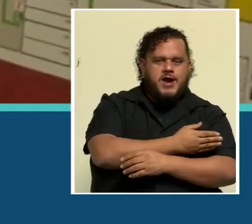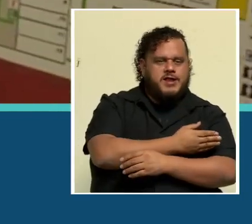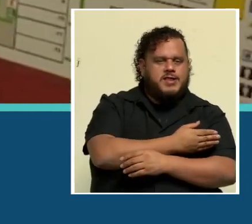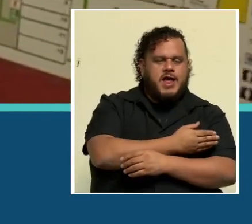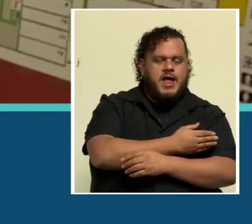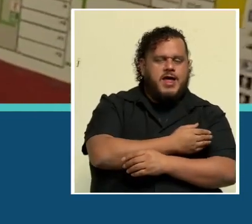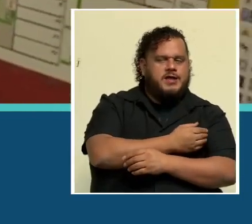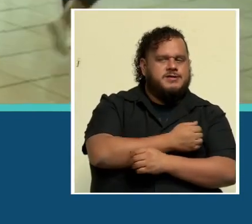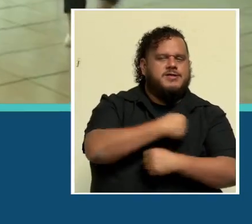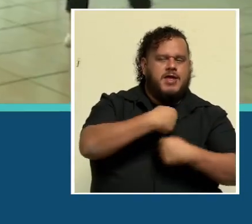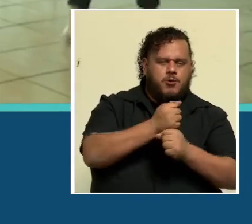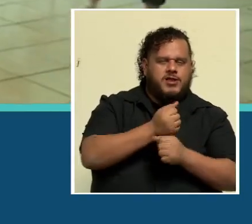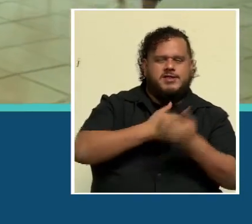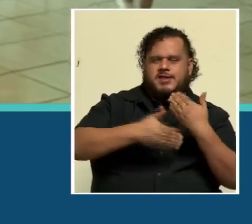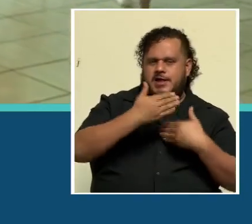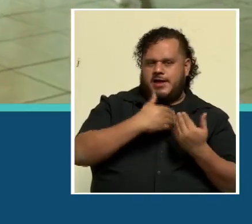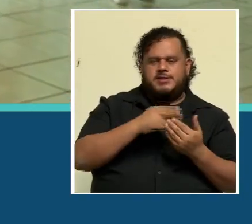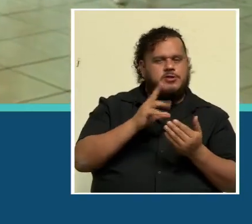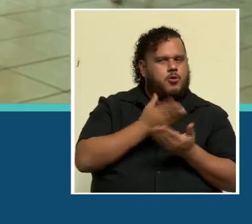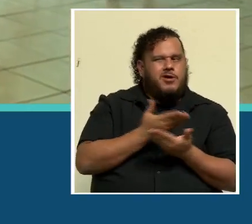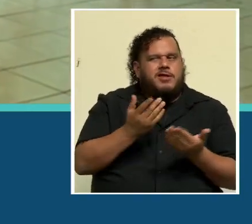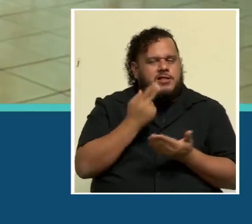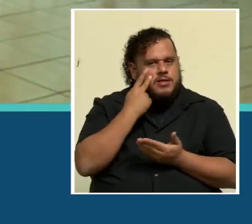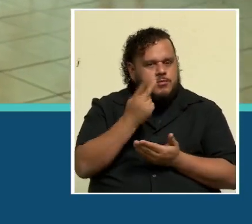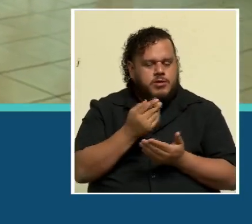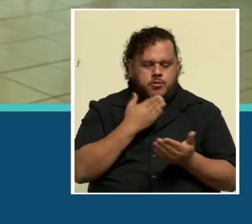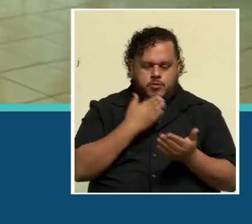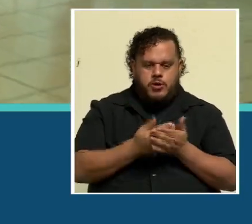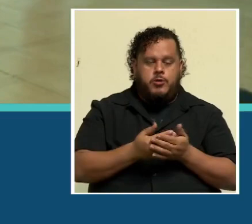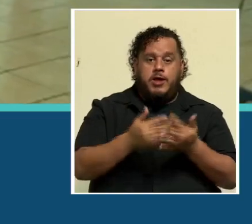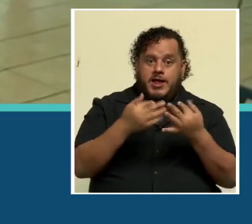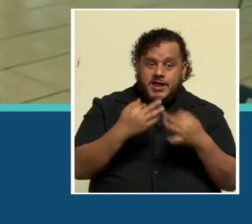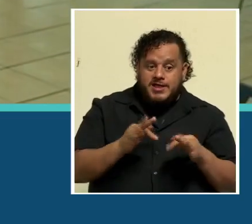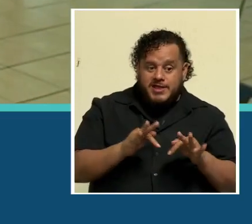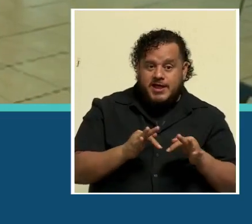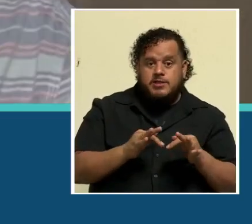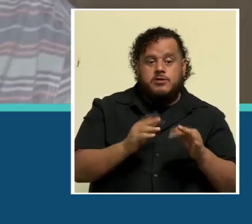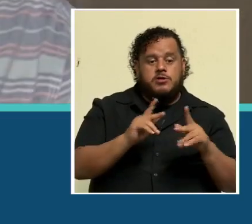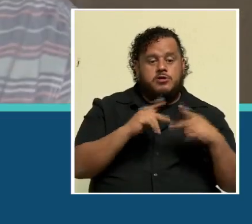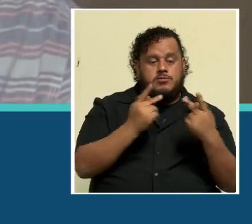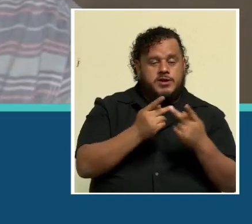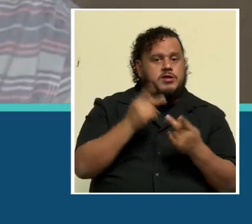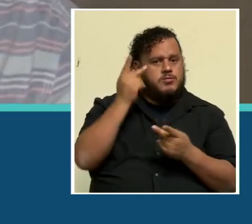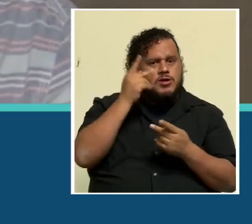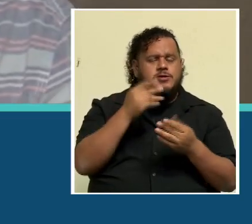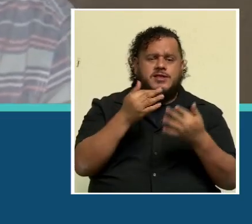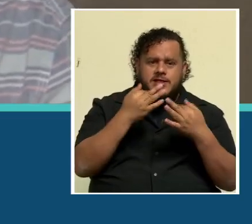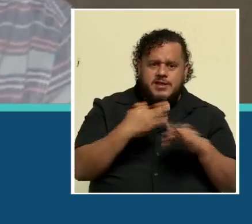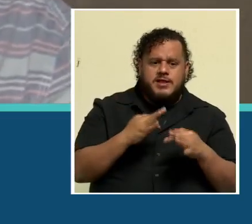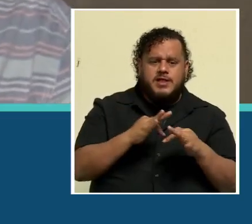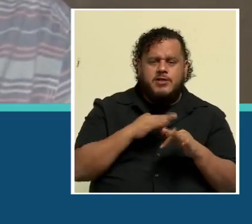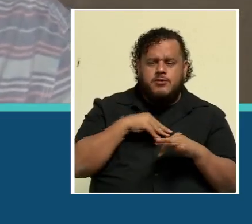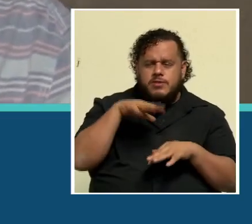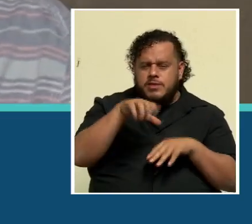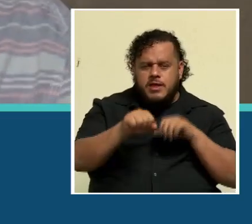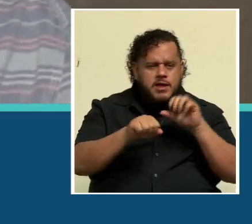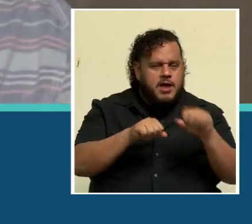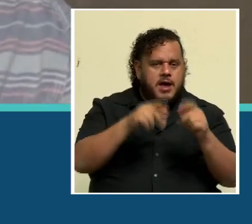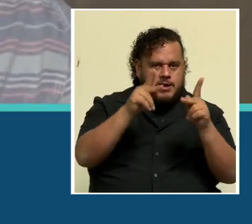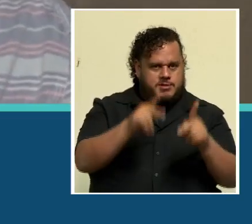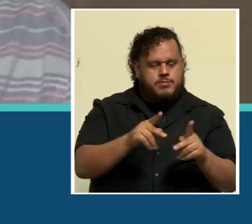¿verdad? ¿Qué estamos presenciando? Digamos, intentos de los partidos por cautivar a las personas, atraerlas,